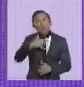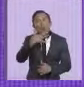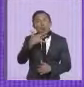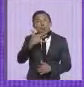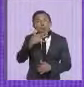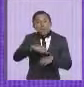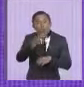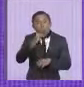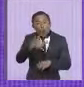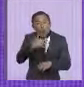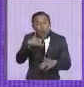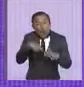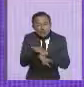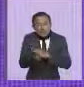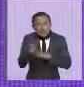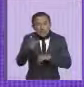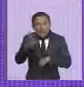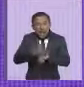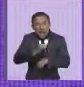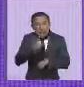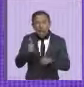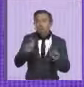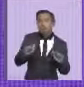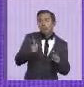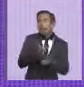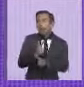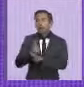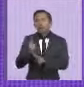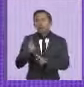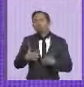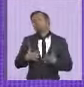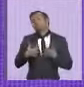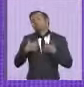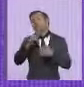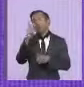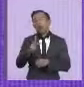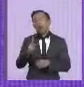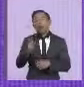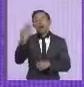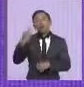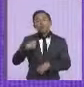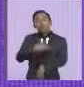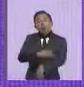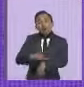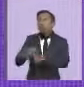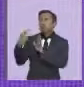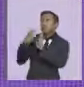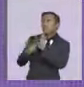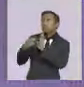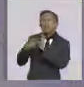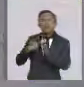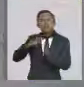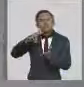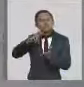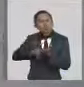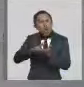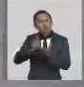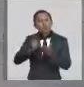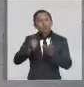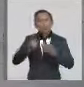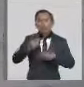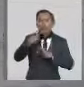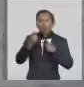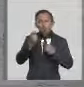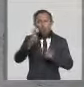me educaron en valores. No basta con hablar de honestidad. Hay que ser honesto y demostrarlo. En mi gobierno no